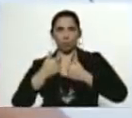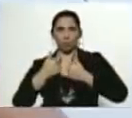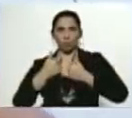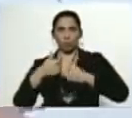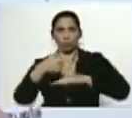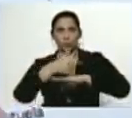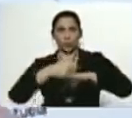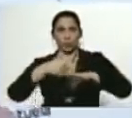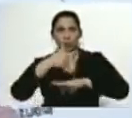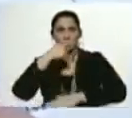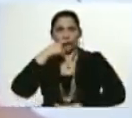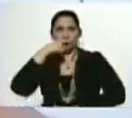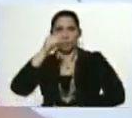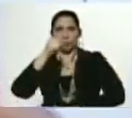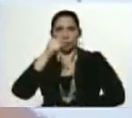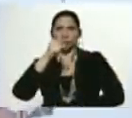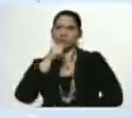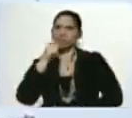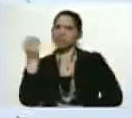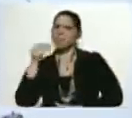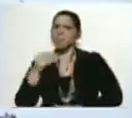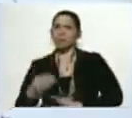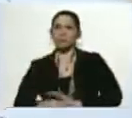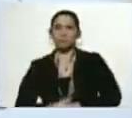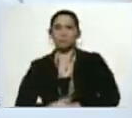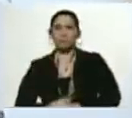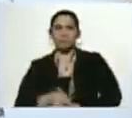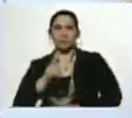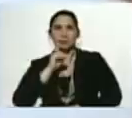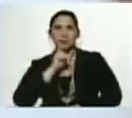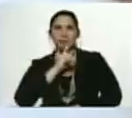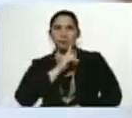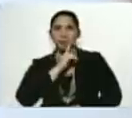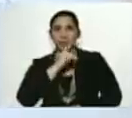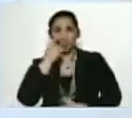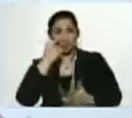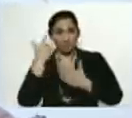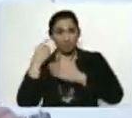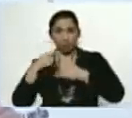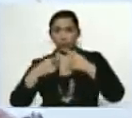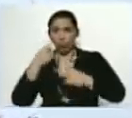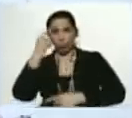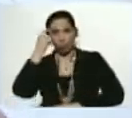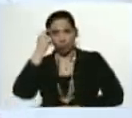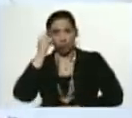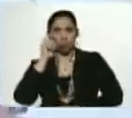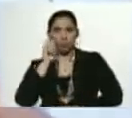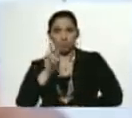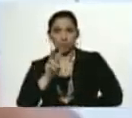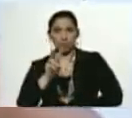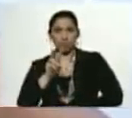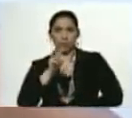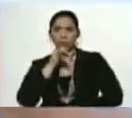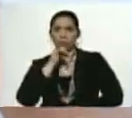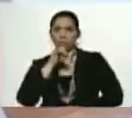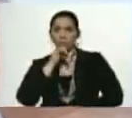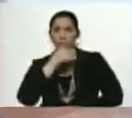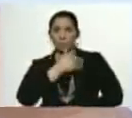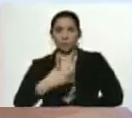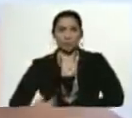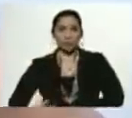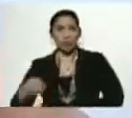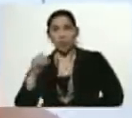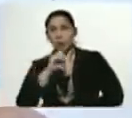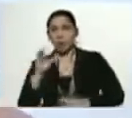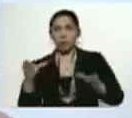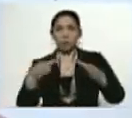gobierno de Nicolás Maduro de Colmar. Se llama, ustedes lo han visto casi todos los días en las alocuciones del presidente o de las reuniones de la